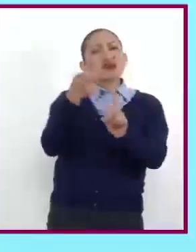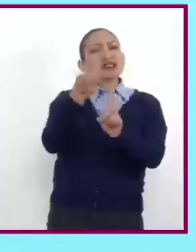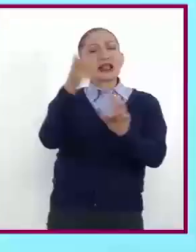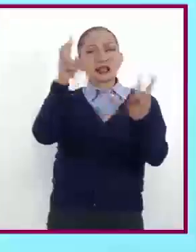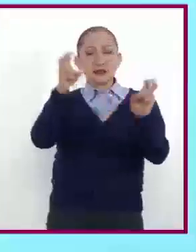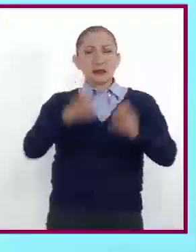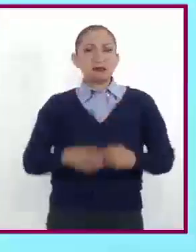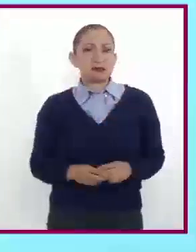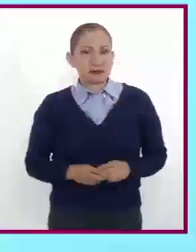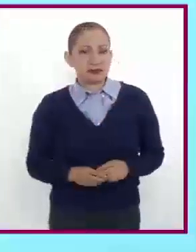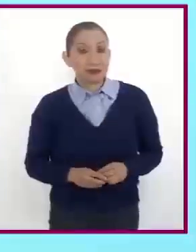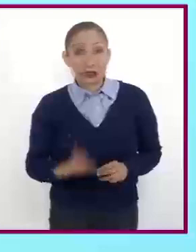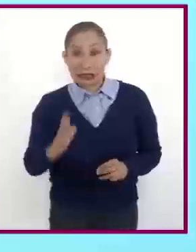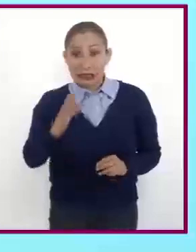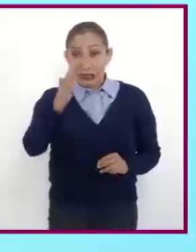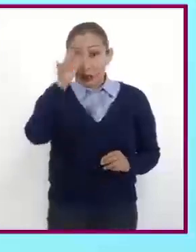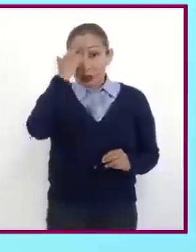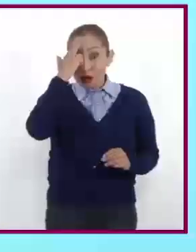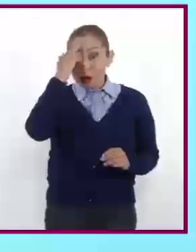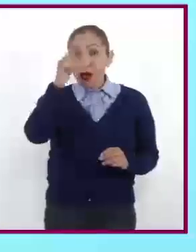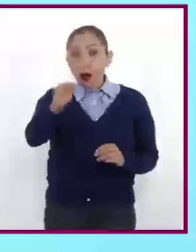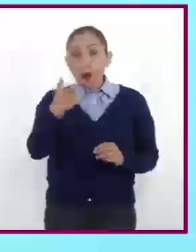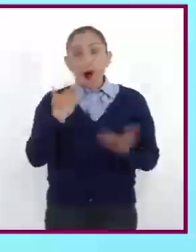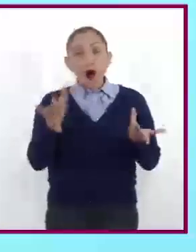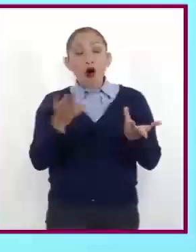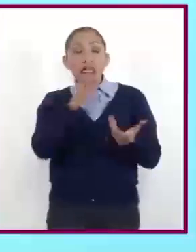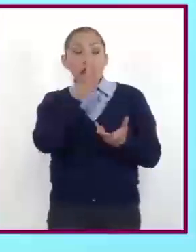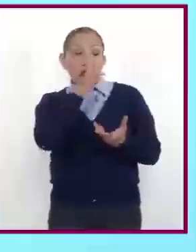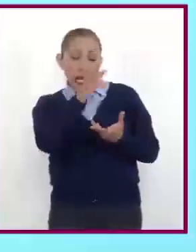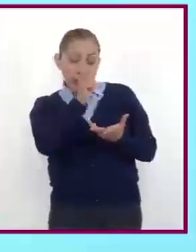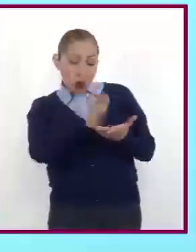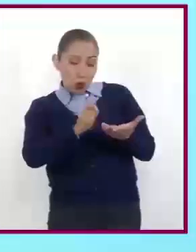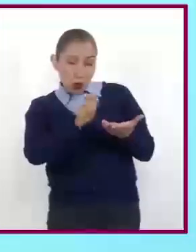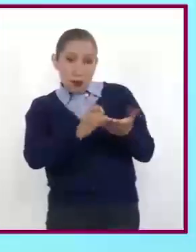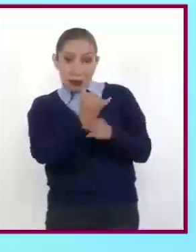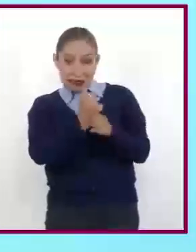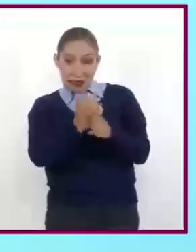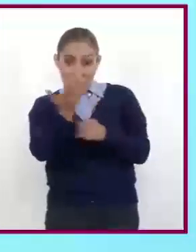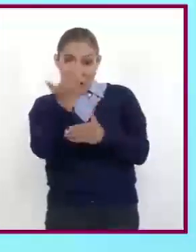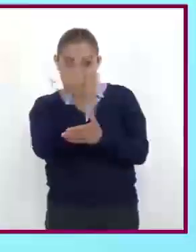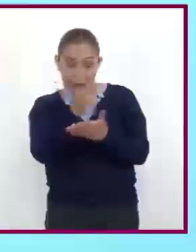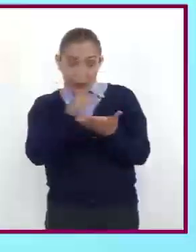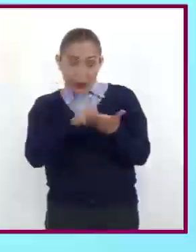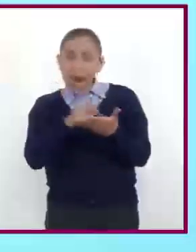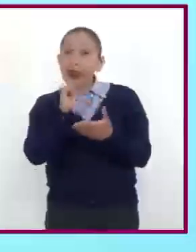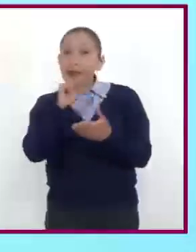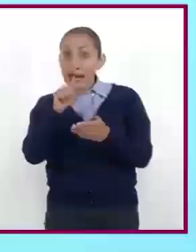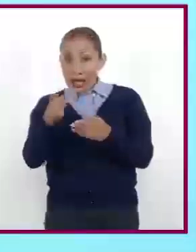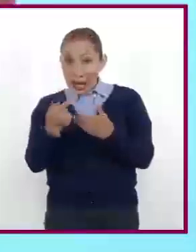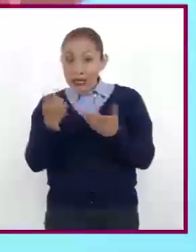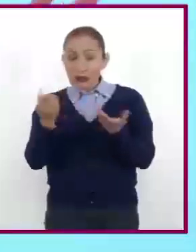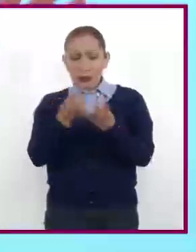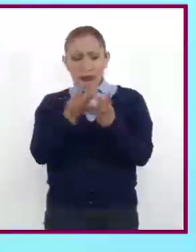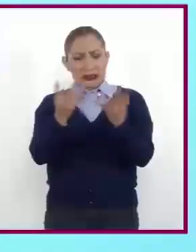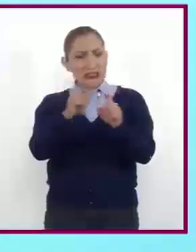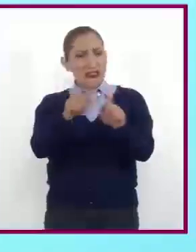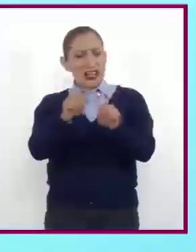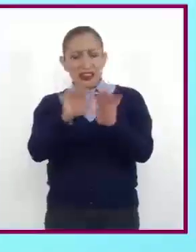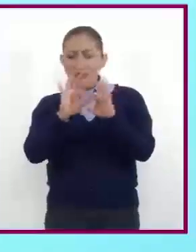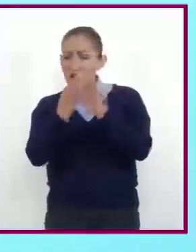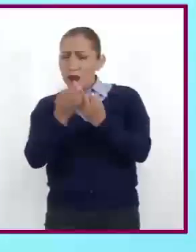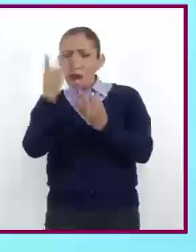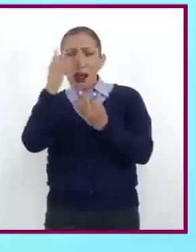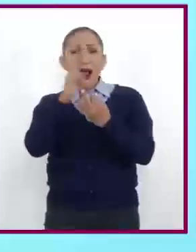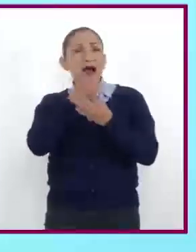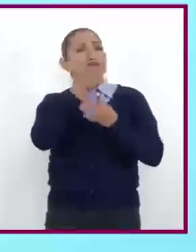tema. Recuerden que compartir los resultados de una investigación también implica un abanico de opciones para